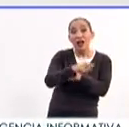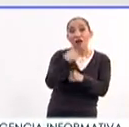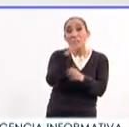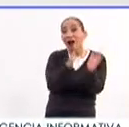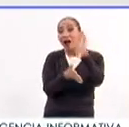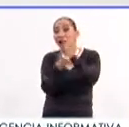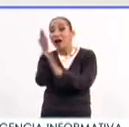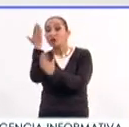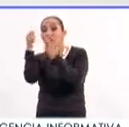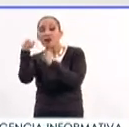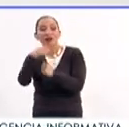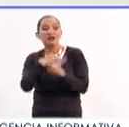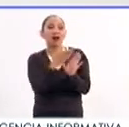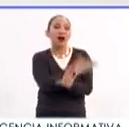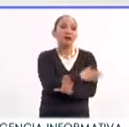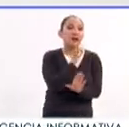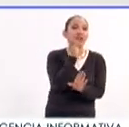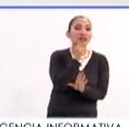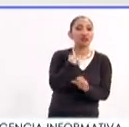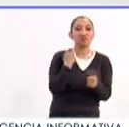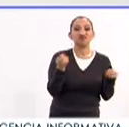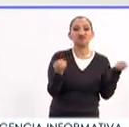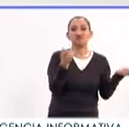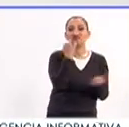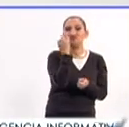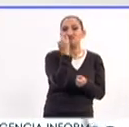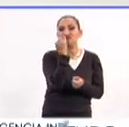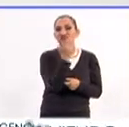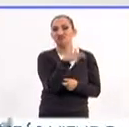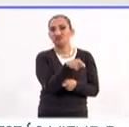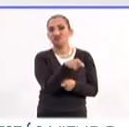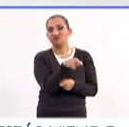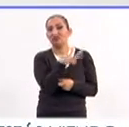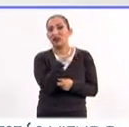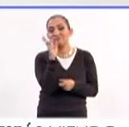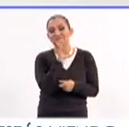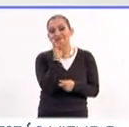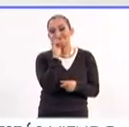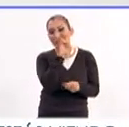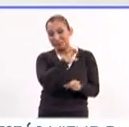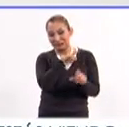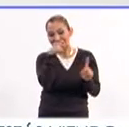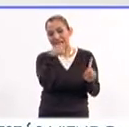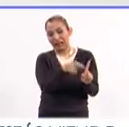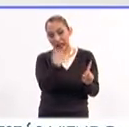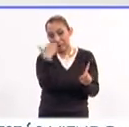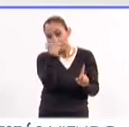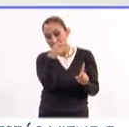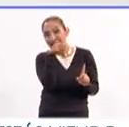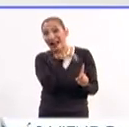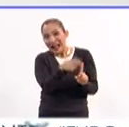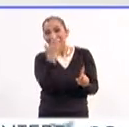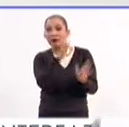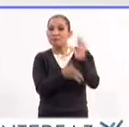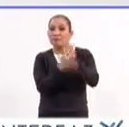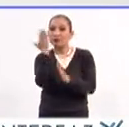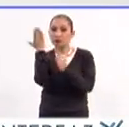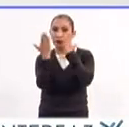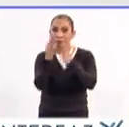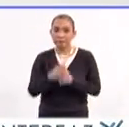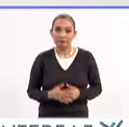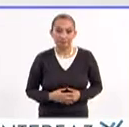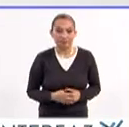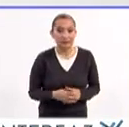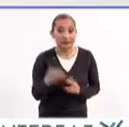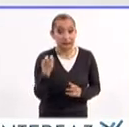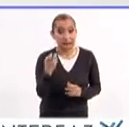ir a estudiar ahí necesitamos probar nuestro dominio de la lengua. Entonces, hay pruebas específicas que lo hacen y eso vamos a discutir. Eso